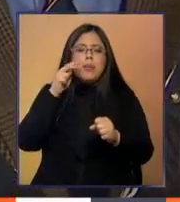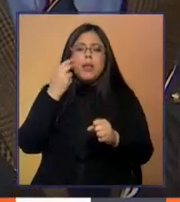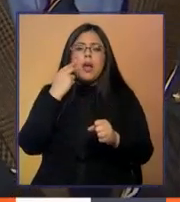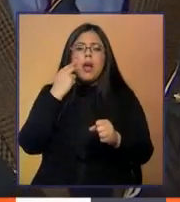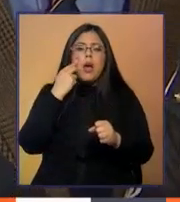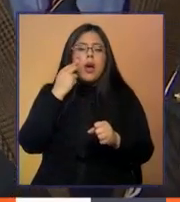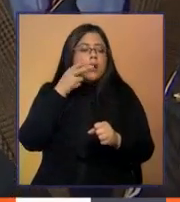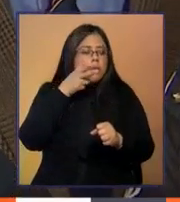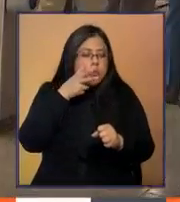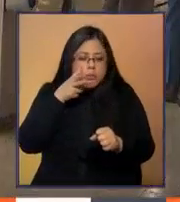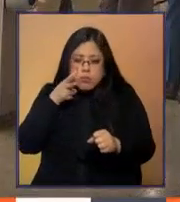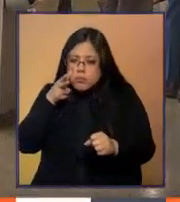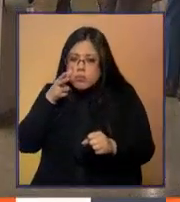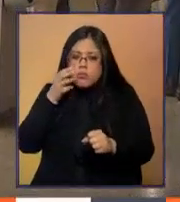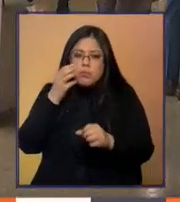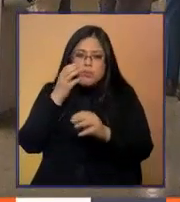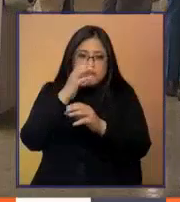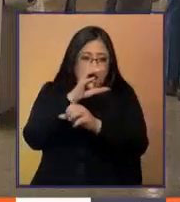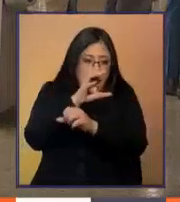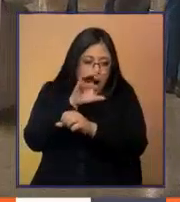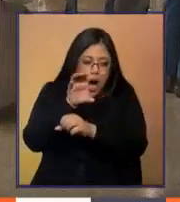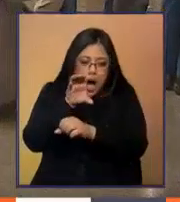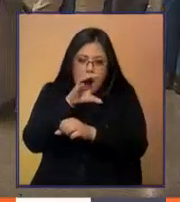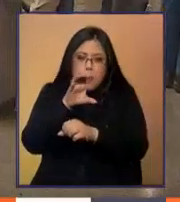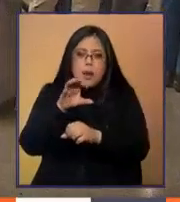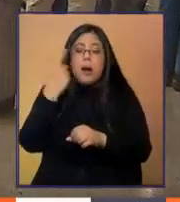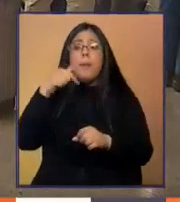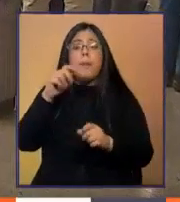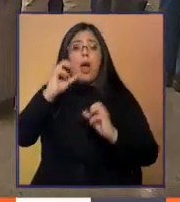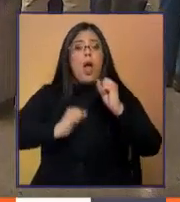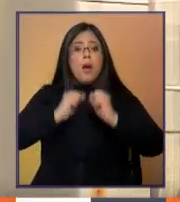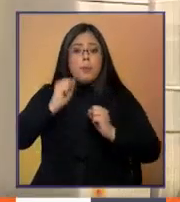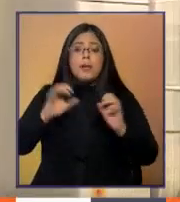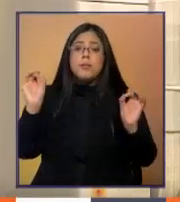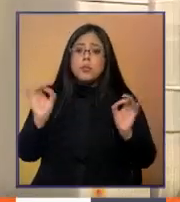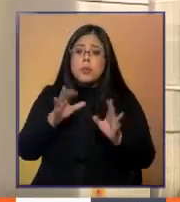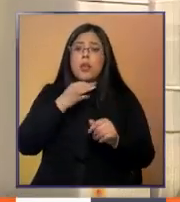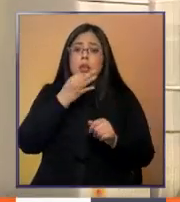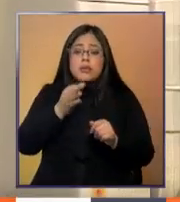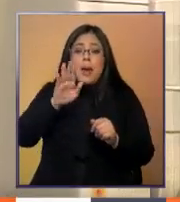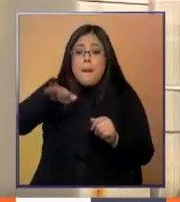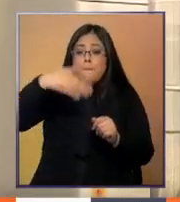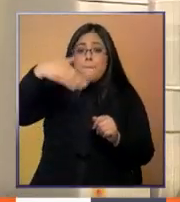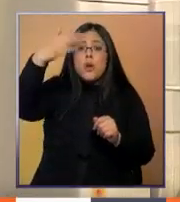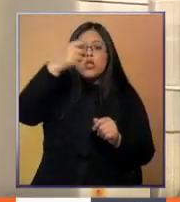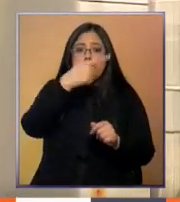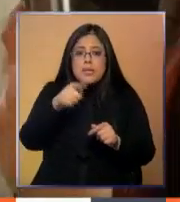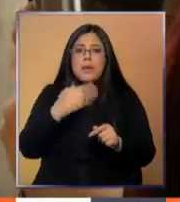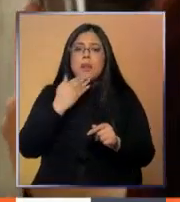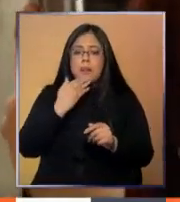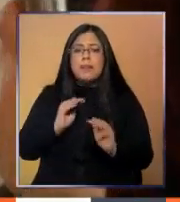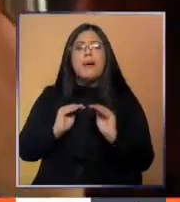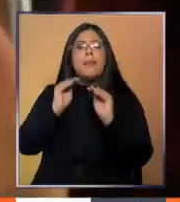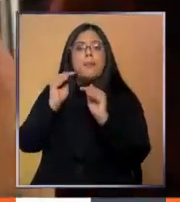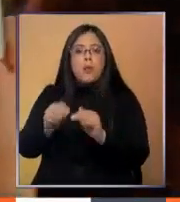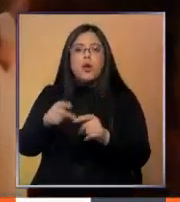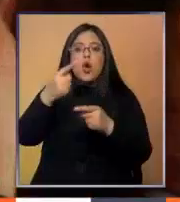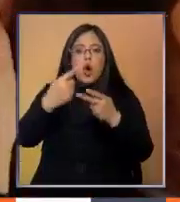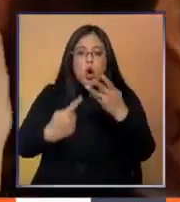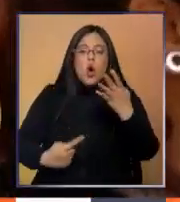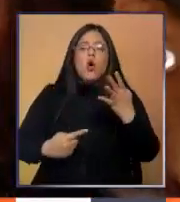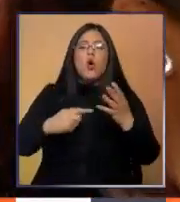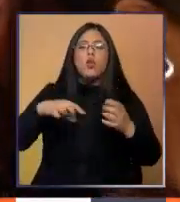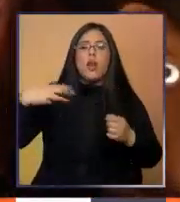mejores luminarias, digamos, al exterior. Y según la empresa, en las próximas semanas sumarán el apoyo de otras comunas como Santiago,